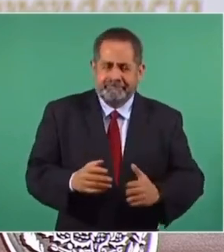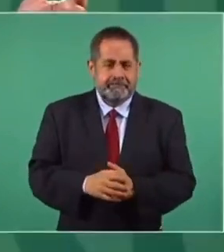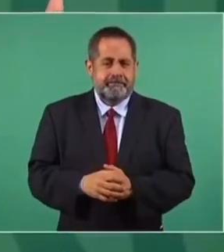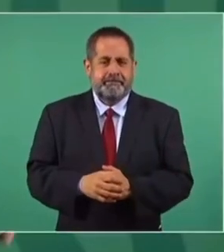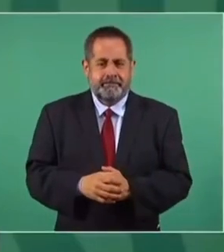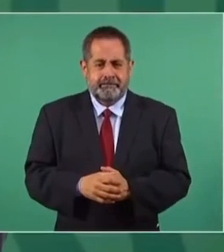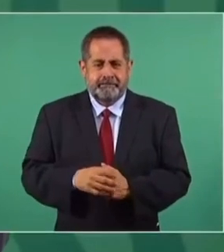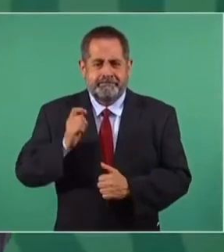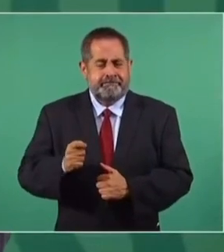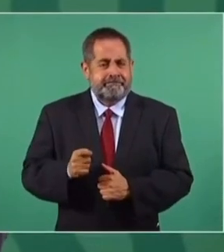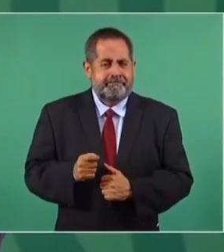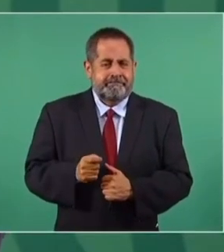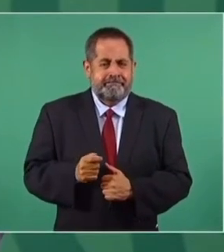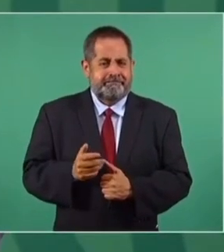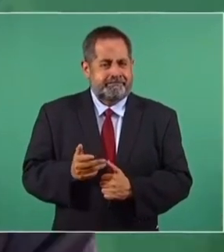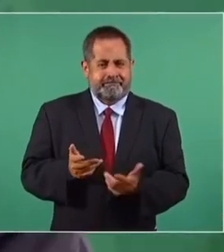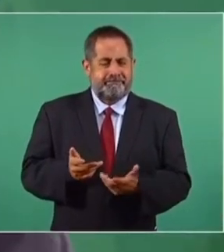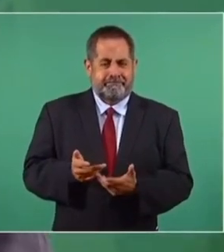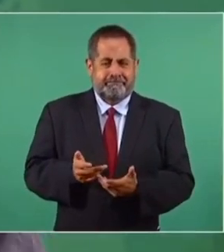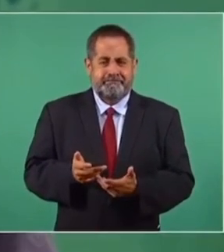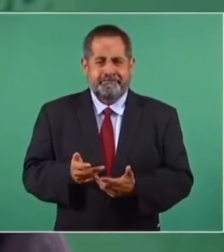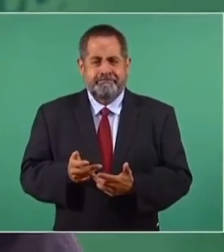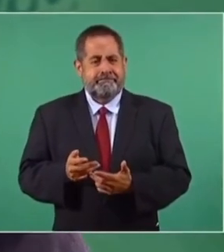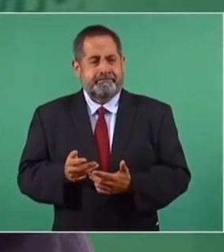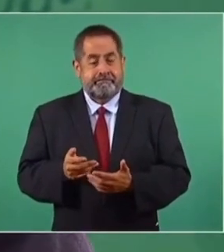Y ahora resulta que